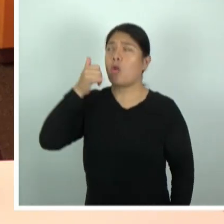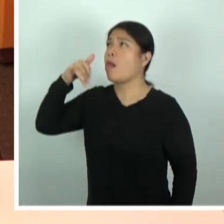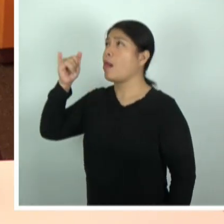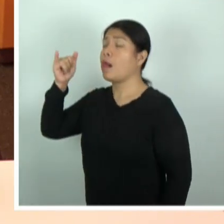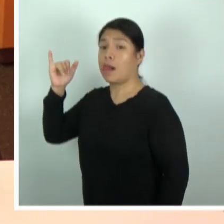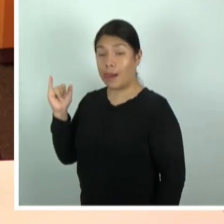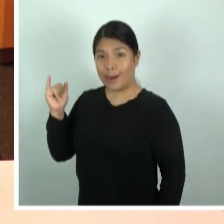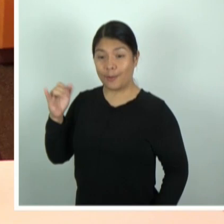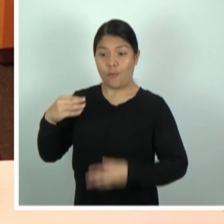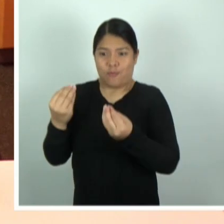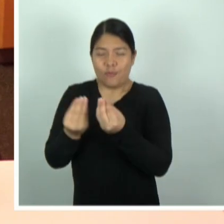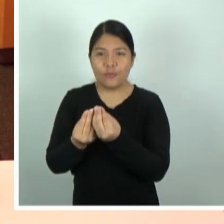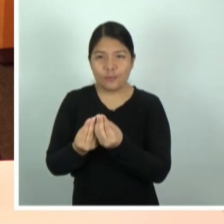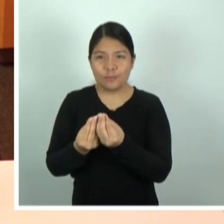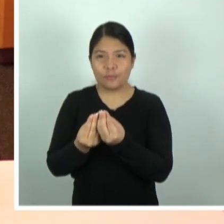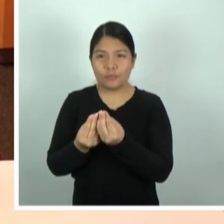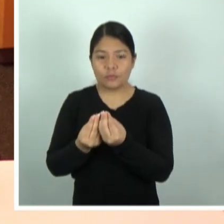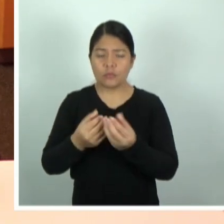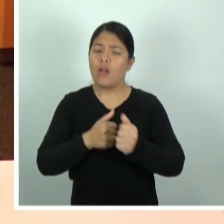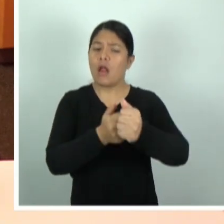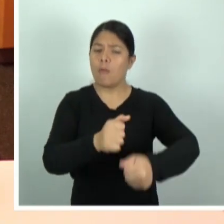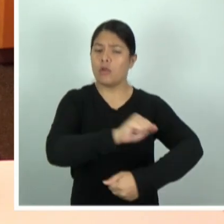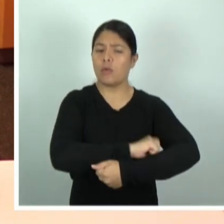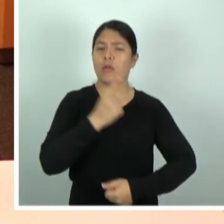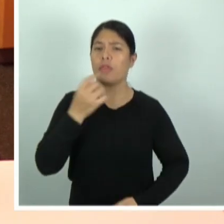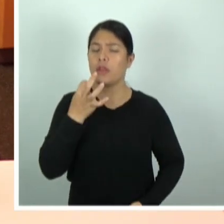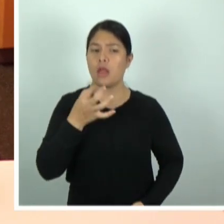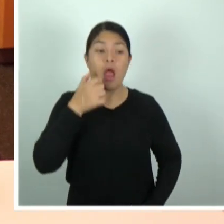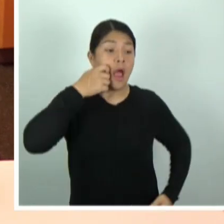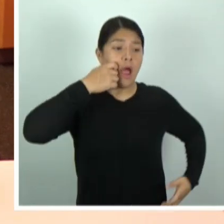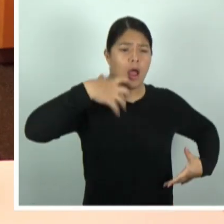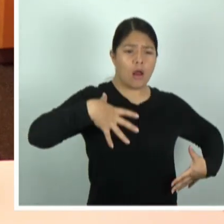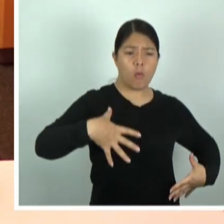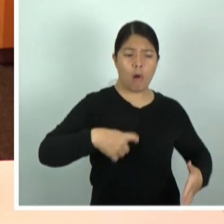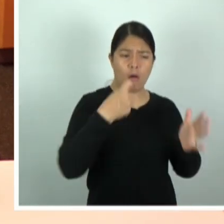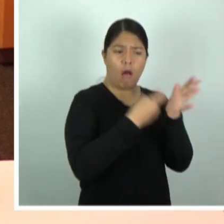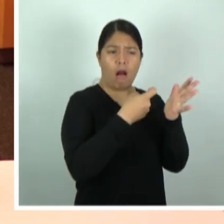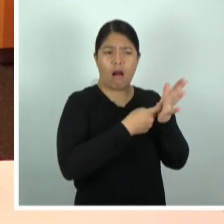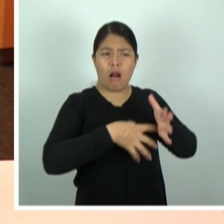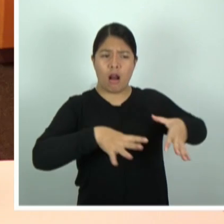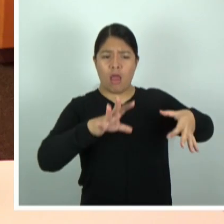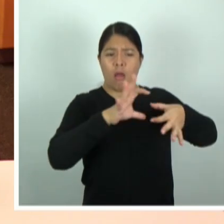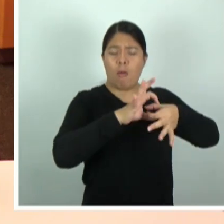apóstol Pablo dice que el ser humano estaba atado a esa ley.